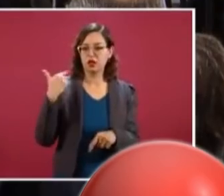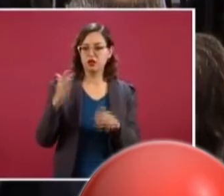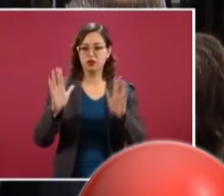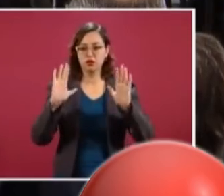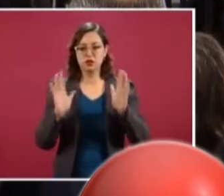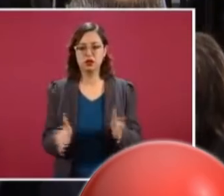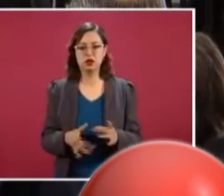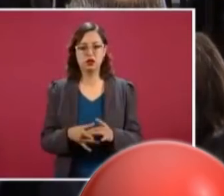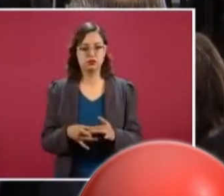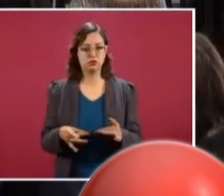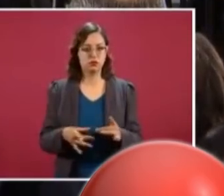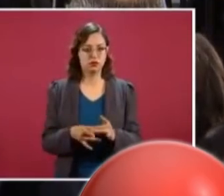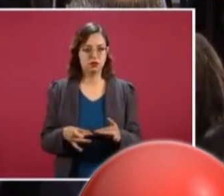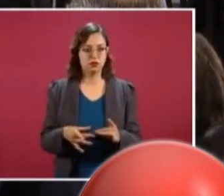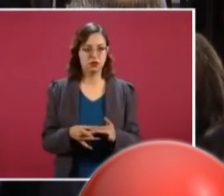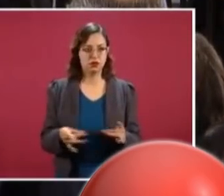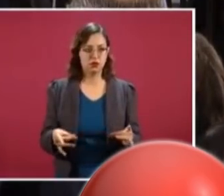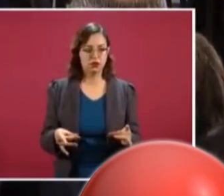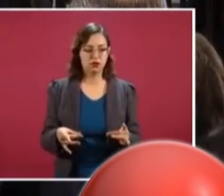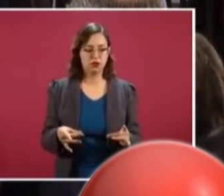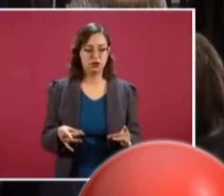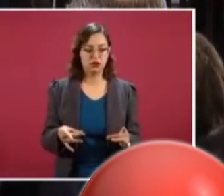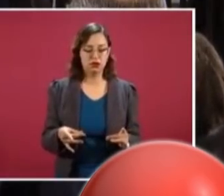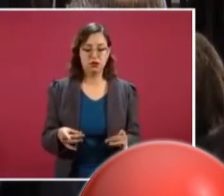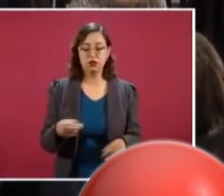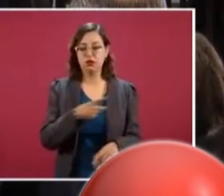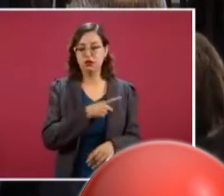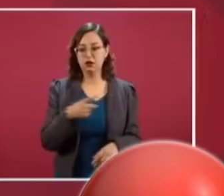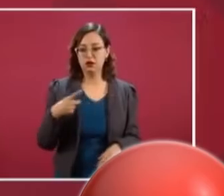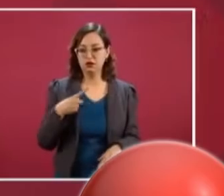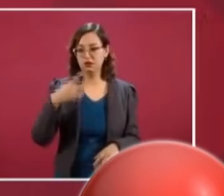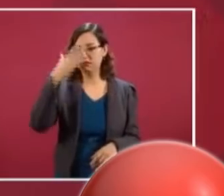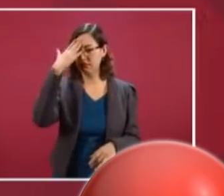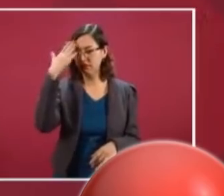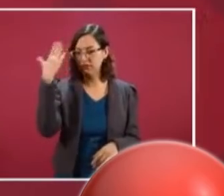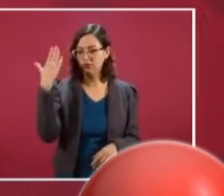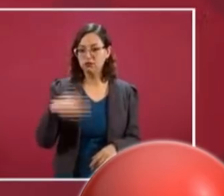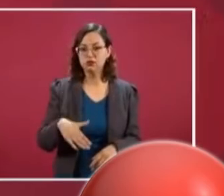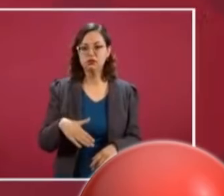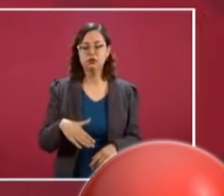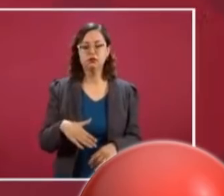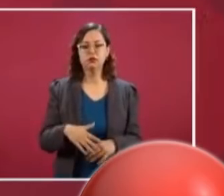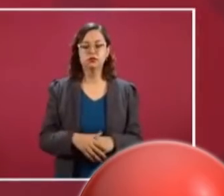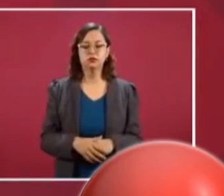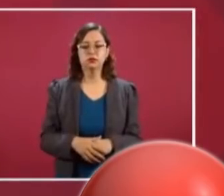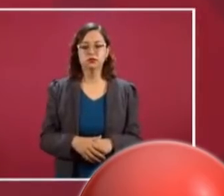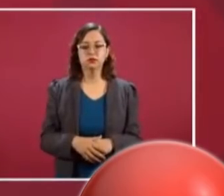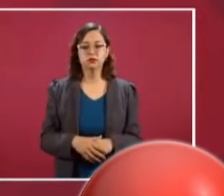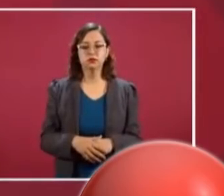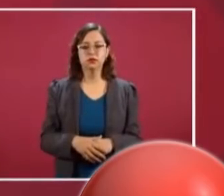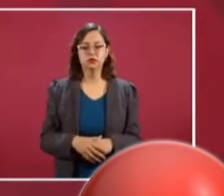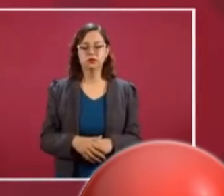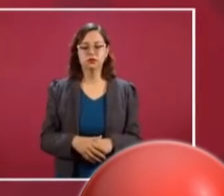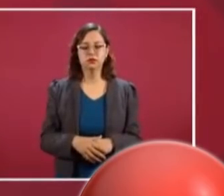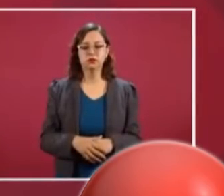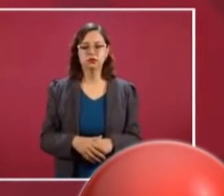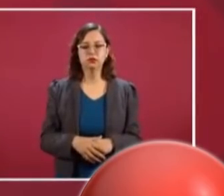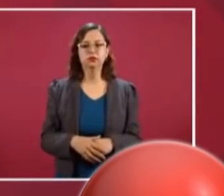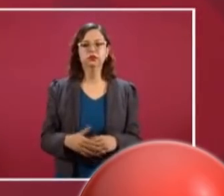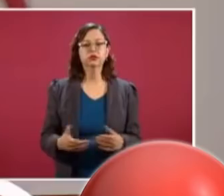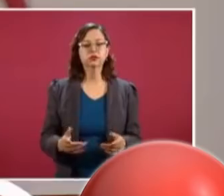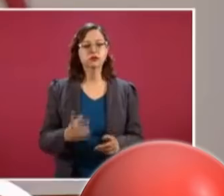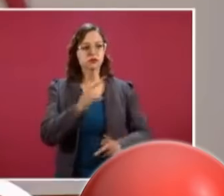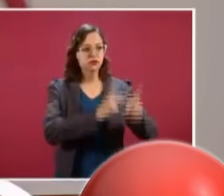importante que se sepa que no está aumentando la